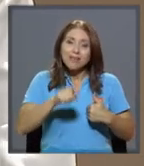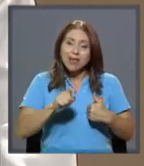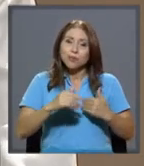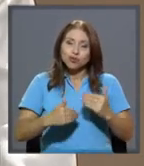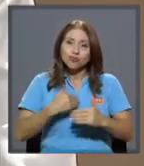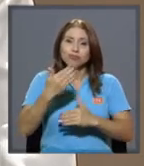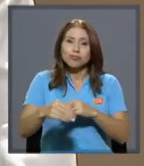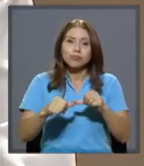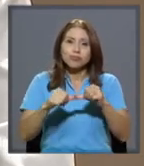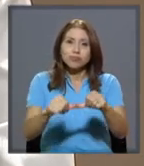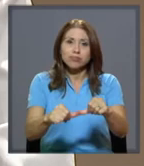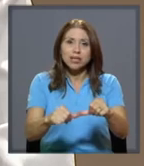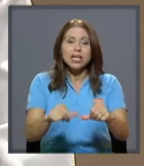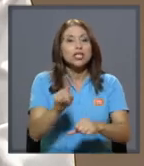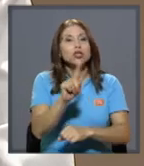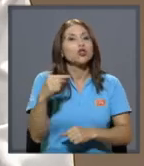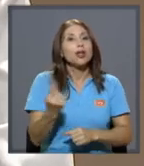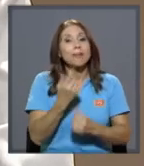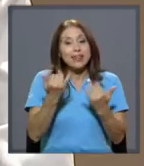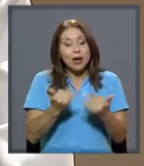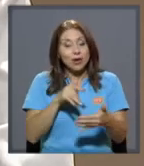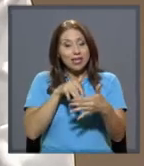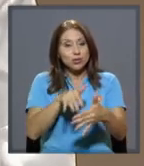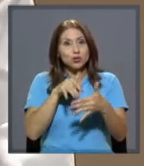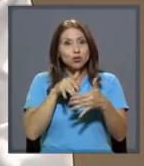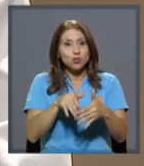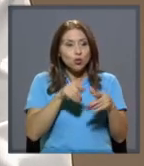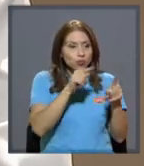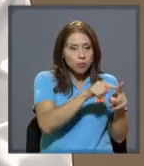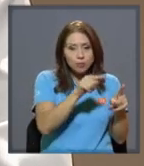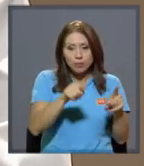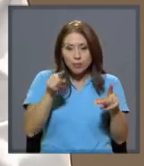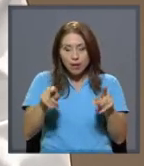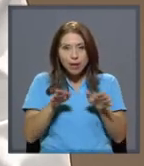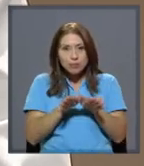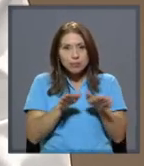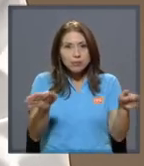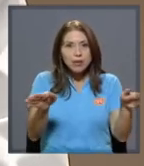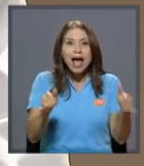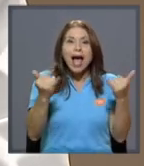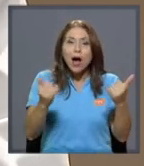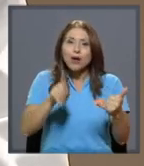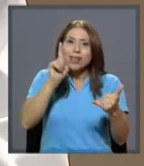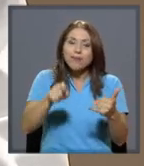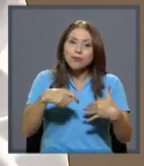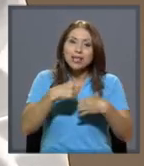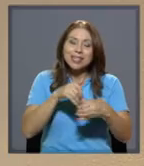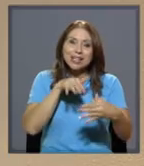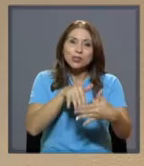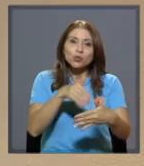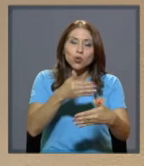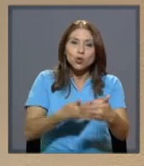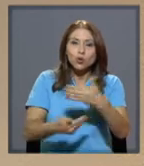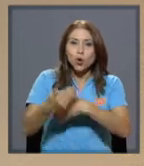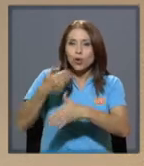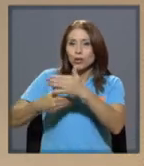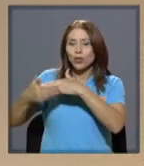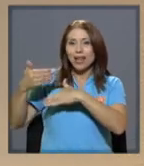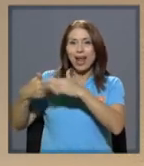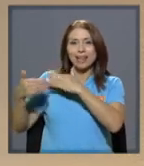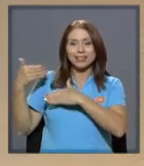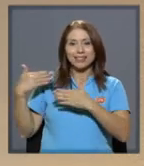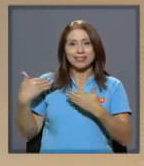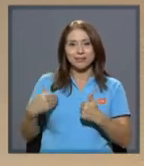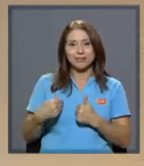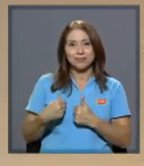ser estudios transversales para volver a hacer, para convertirnos en hacer estudios longitudinales. Pues tiene